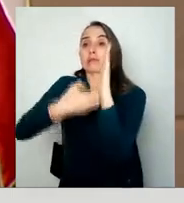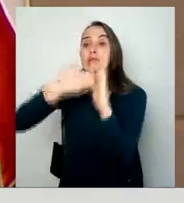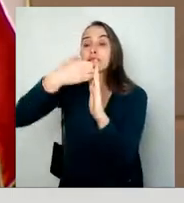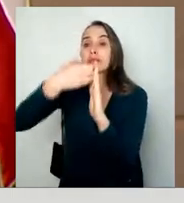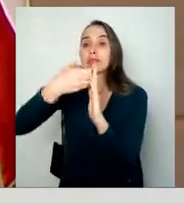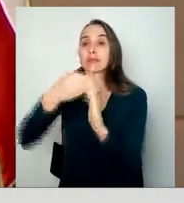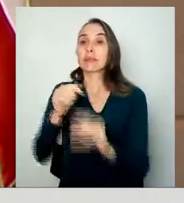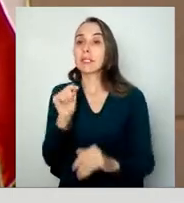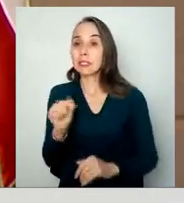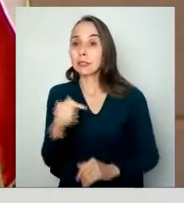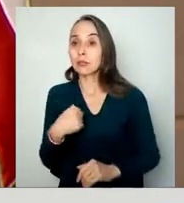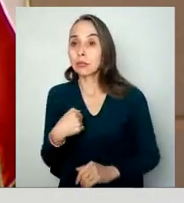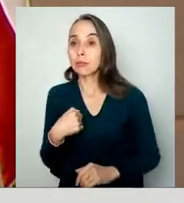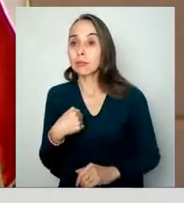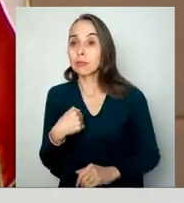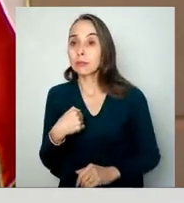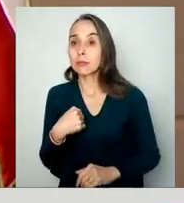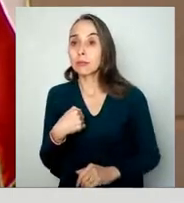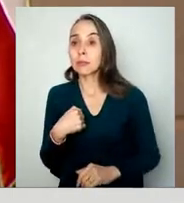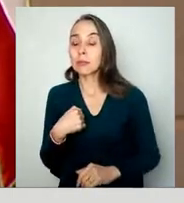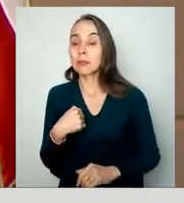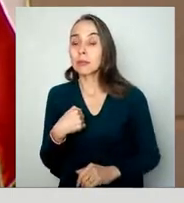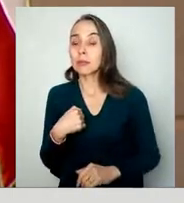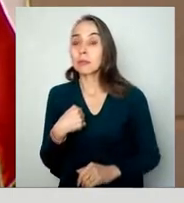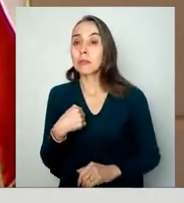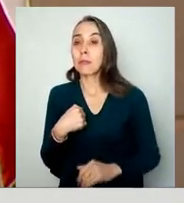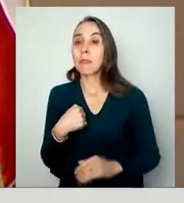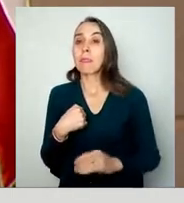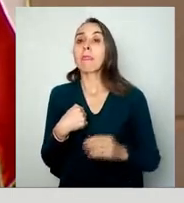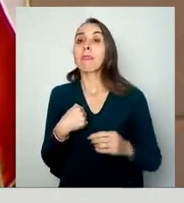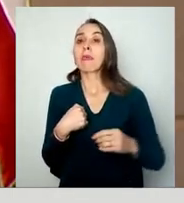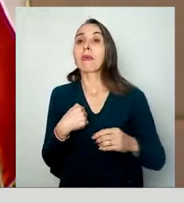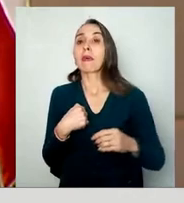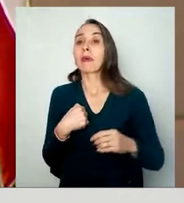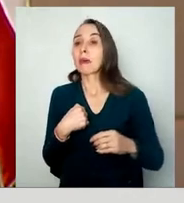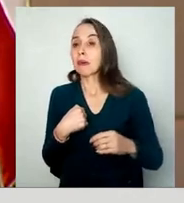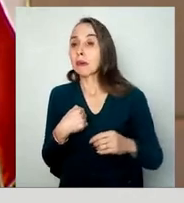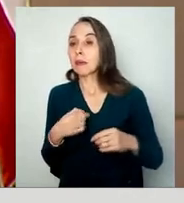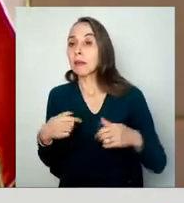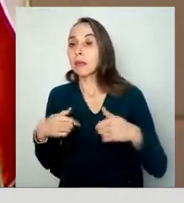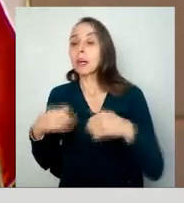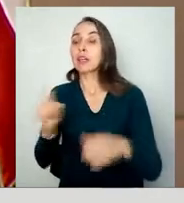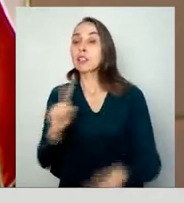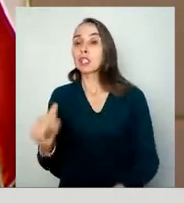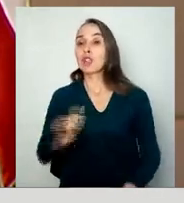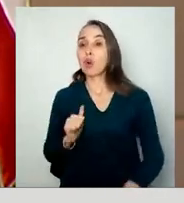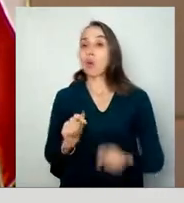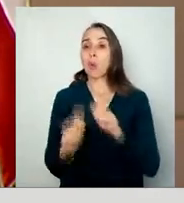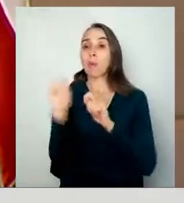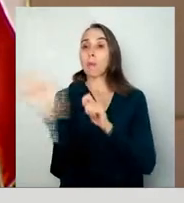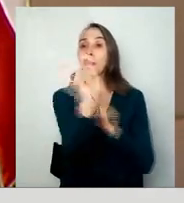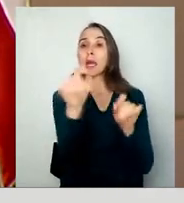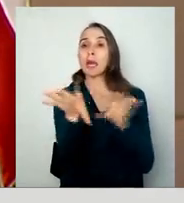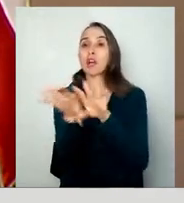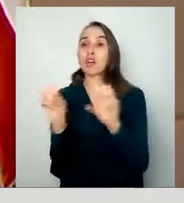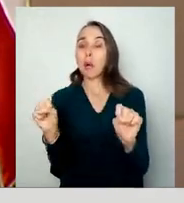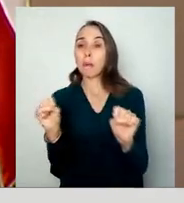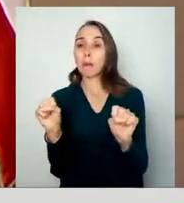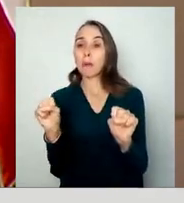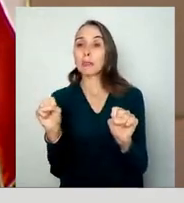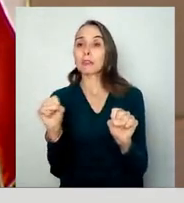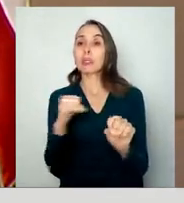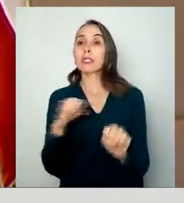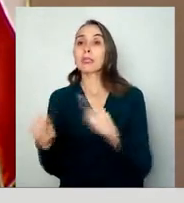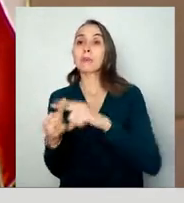hago el dejar de cumplir tus compromisos siempre va a haber alguien que